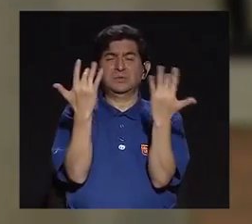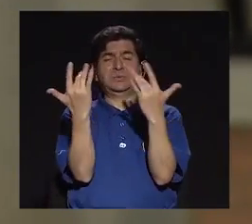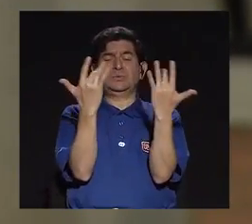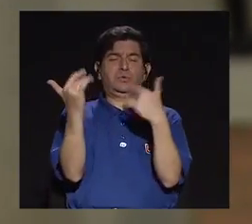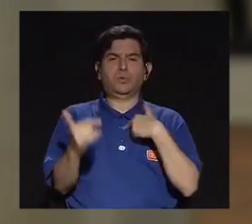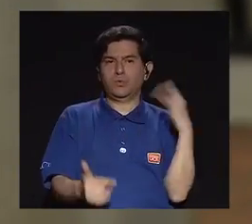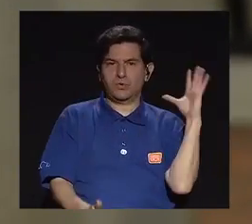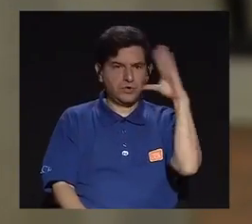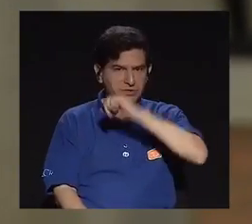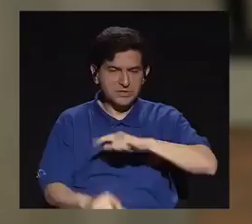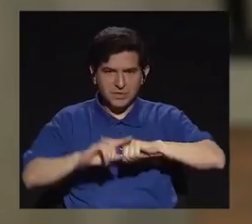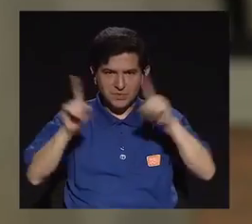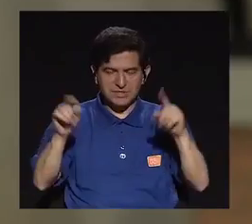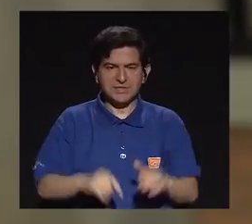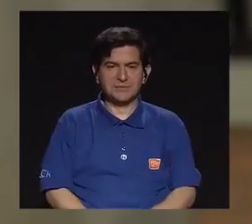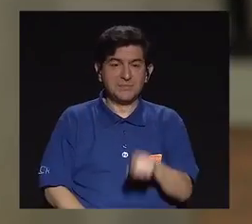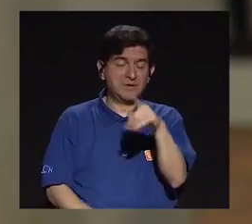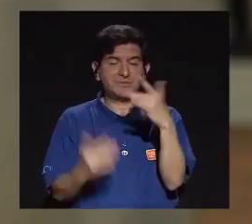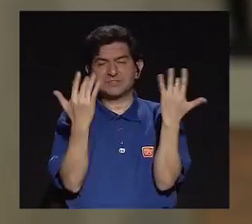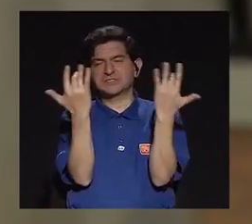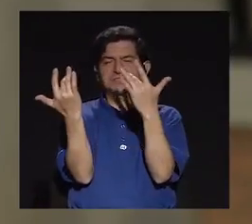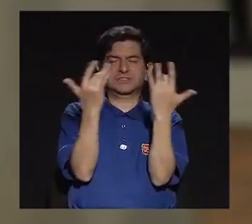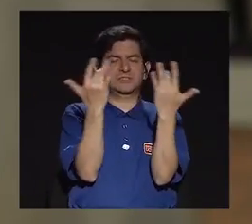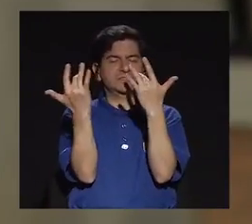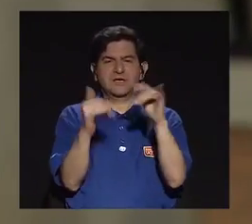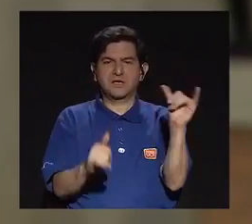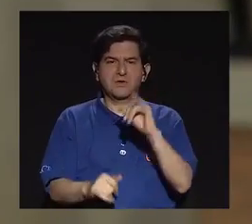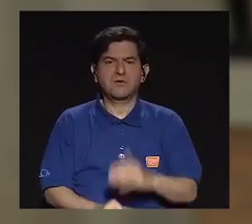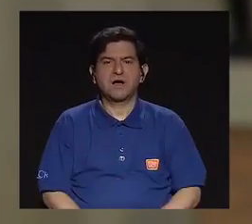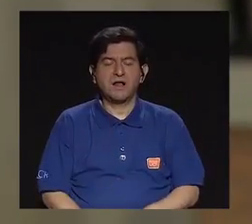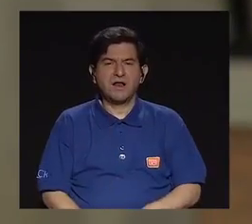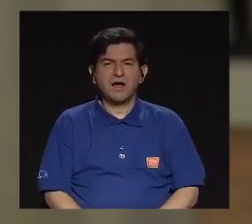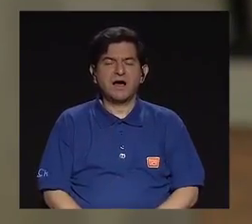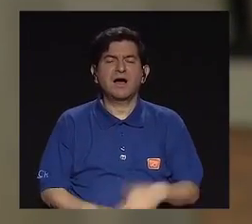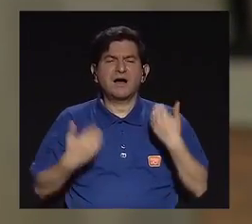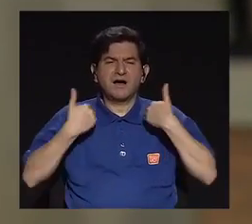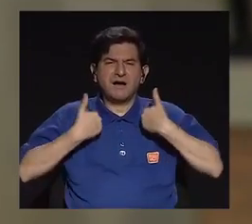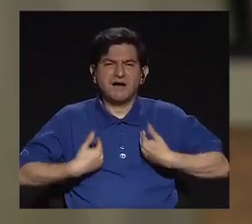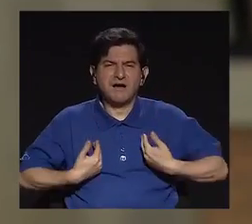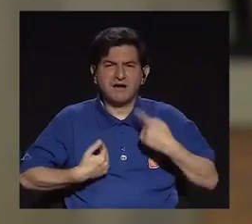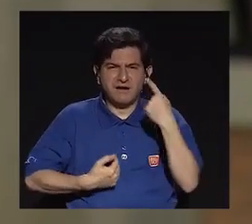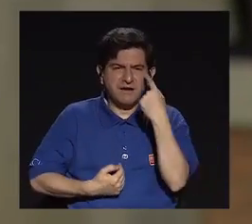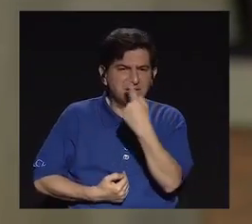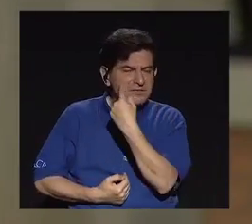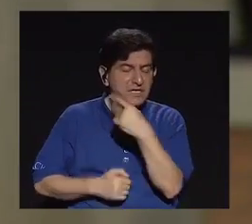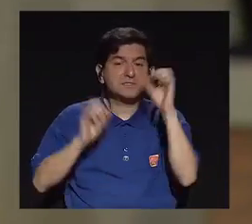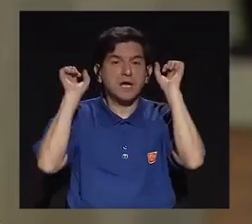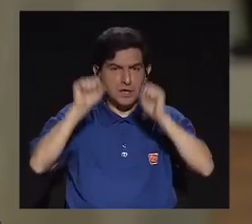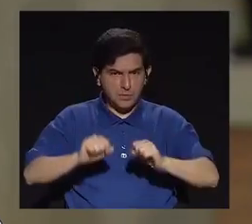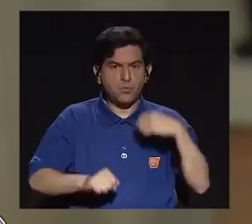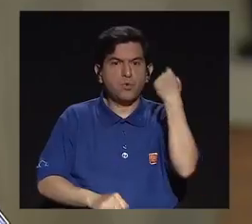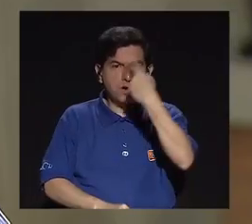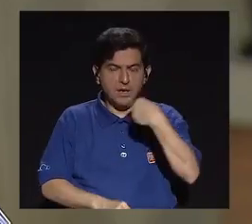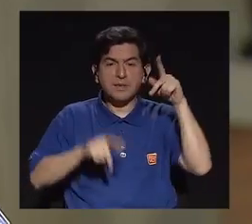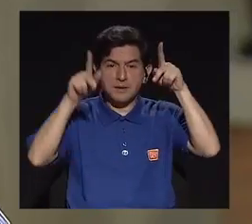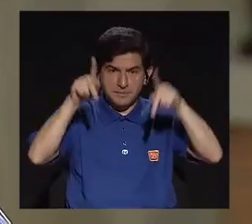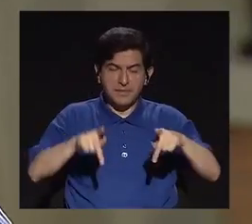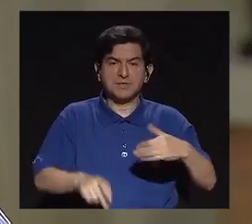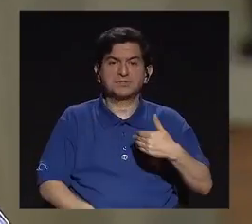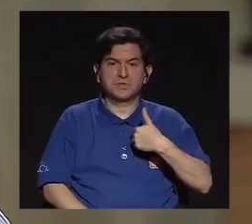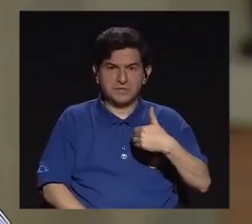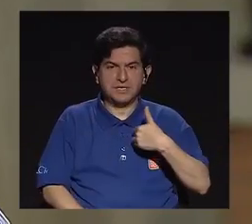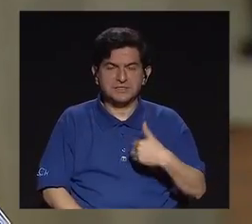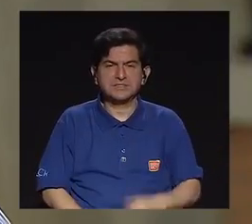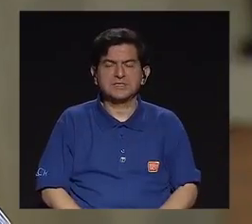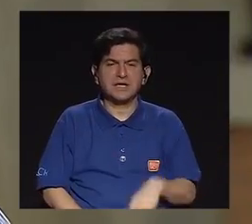brillante que uno no la percibe, pero es un centelleo, que eso también causa fatiga visual y puede desencadenar una crisis de vértigo, ¿verdad? Que en caso de las personas que